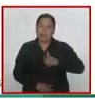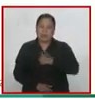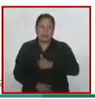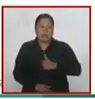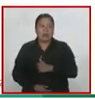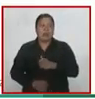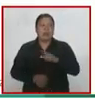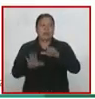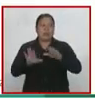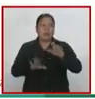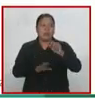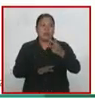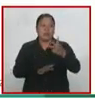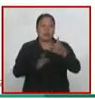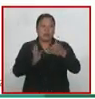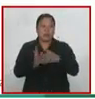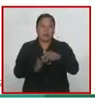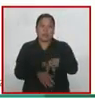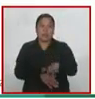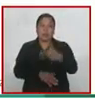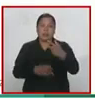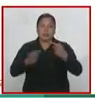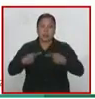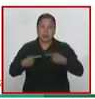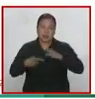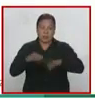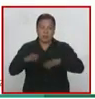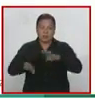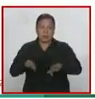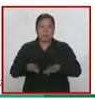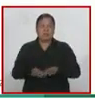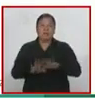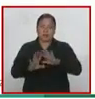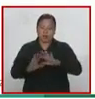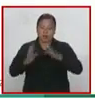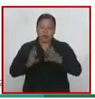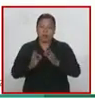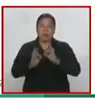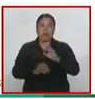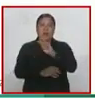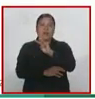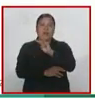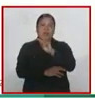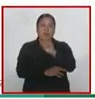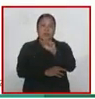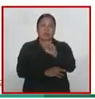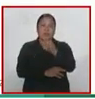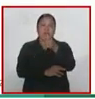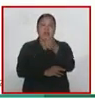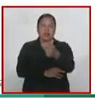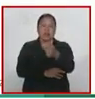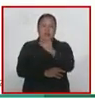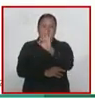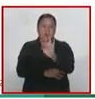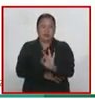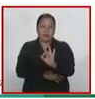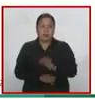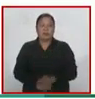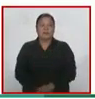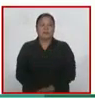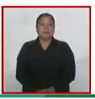728 mil 13 defunciones con una tasa de letalidad global de 3.7 por